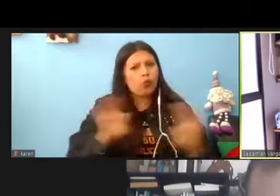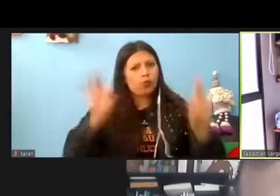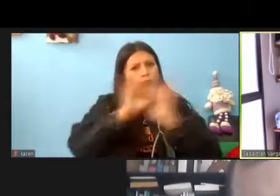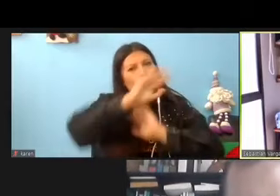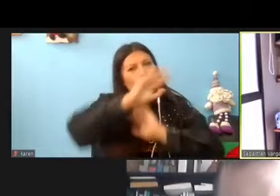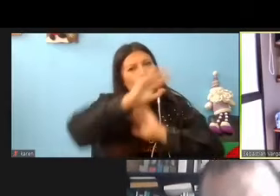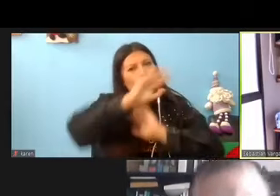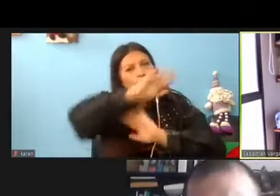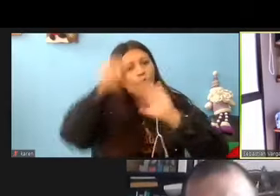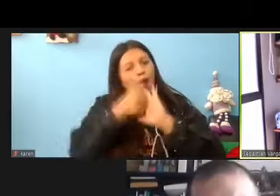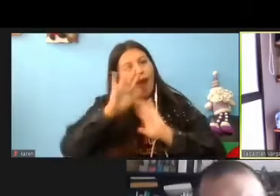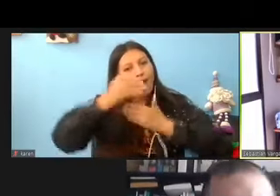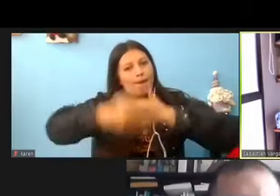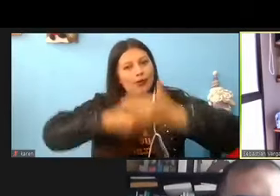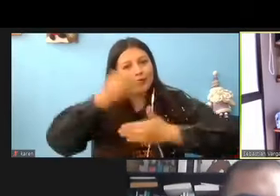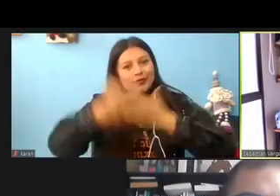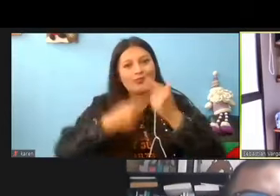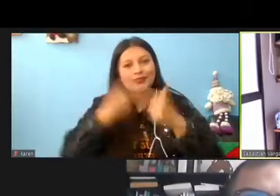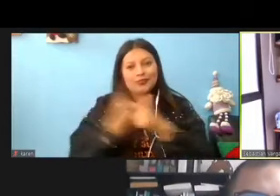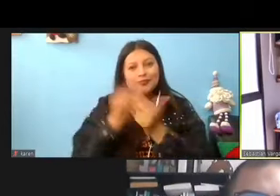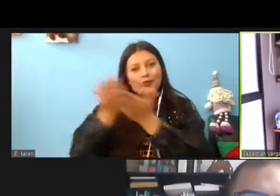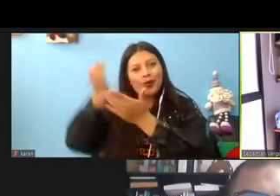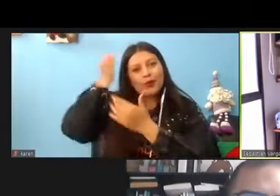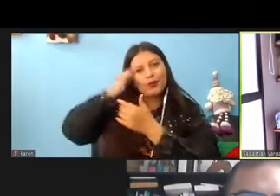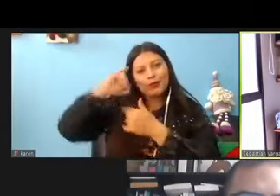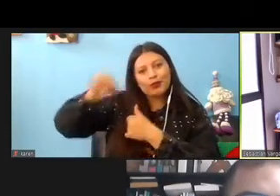estos procesos. Entonces, Jorge.